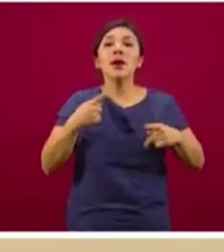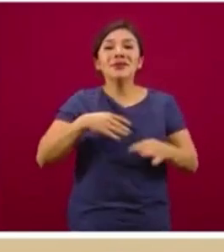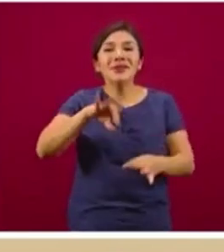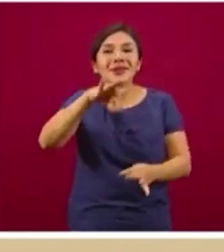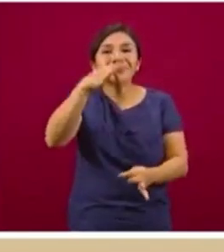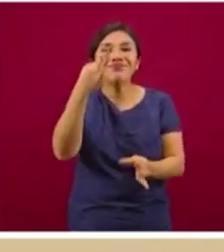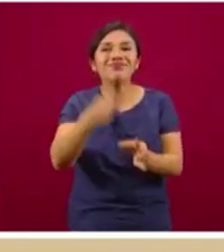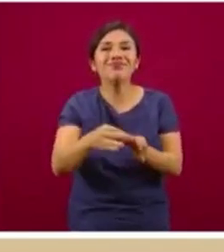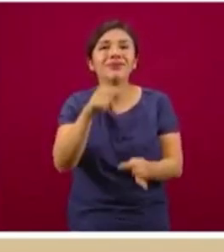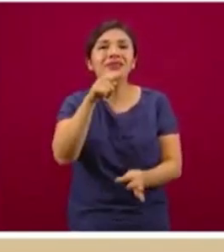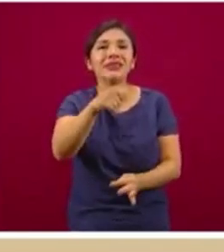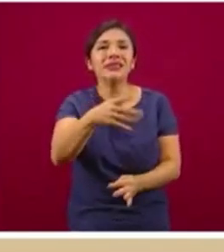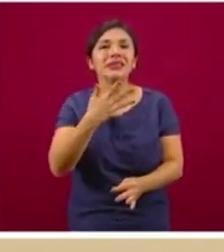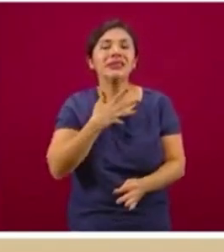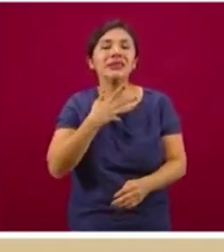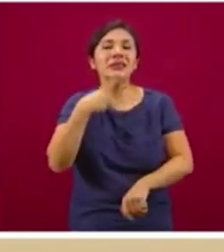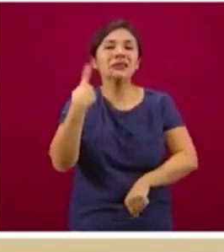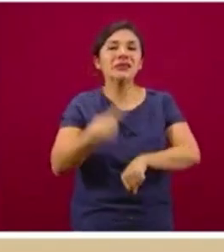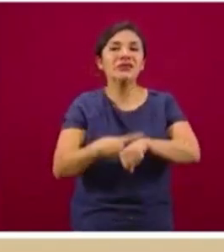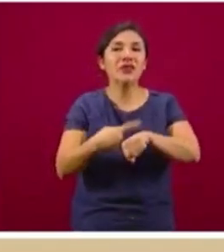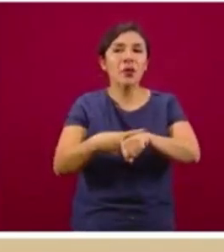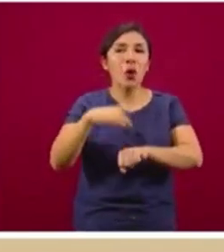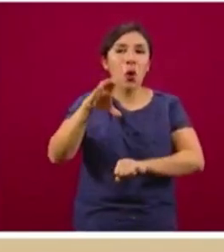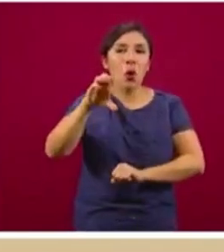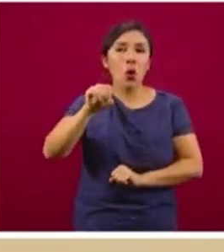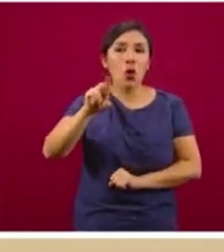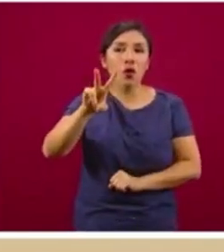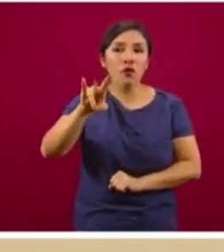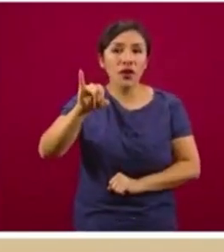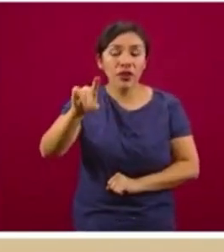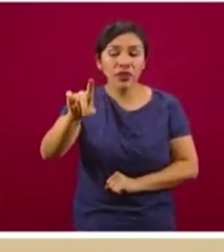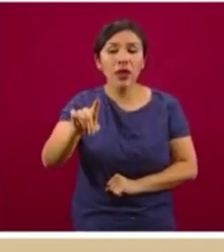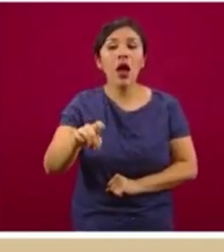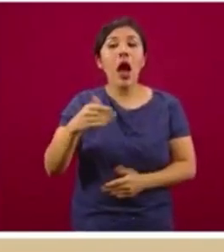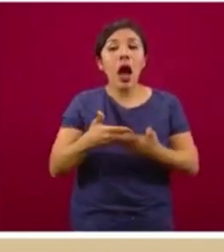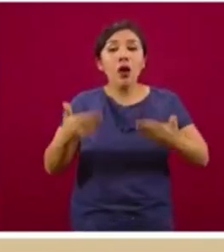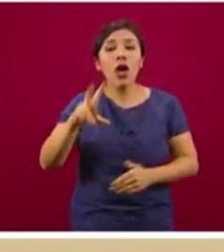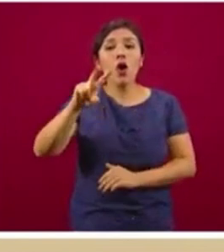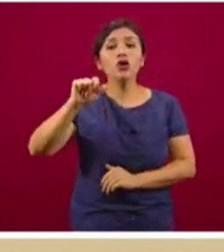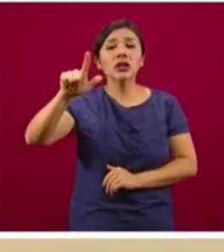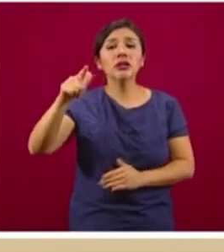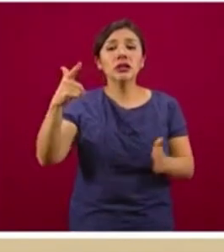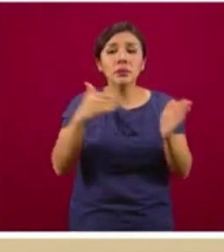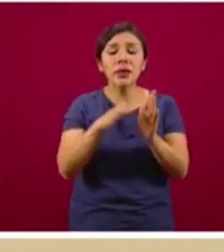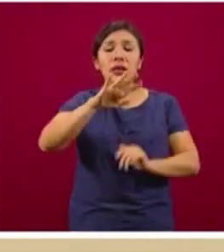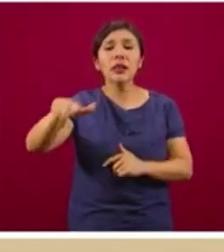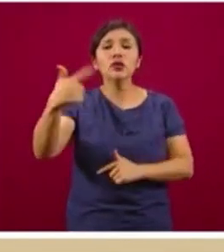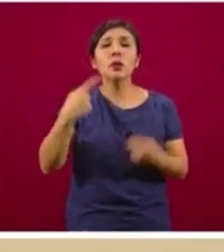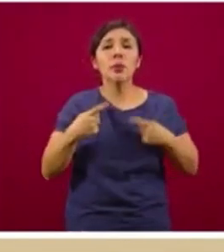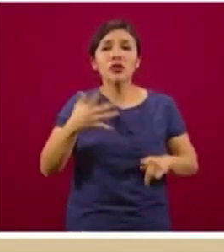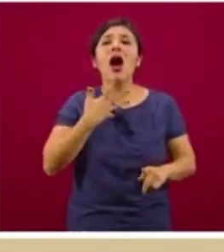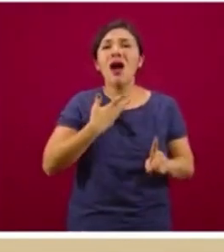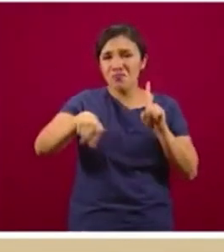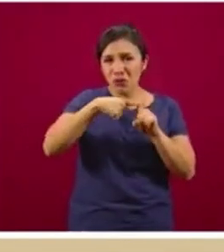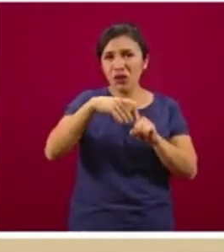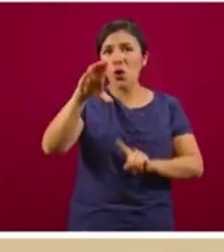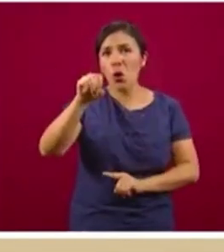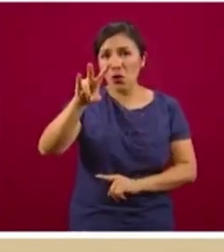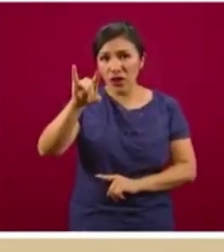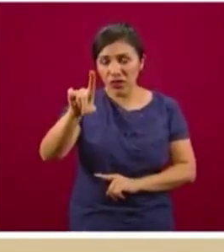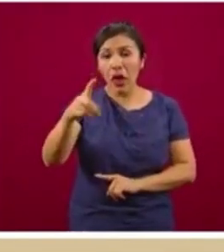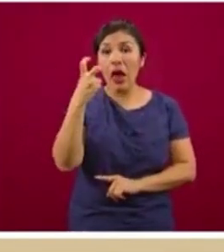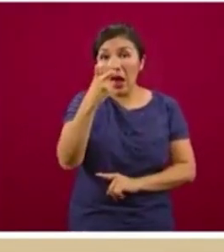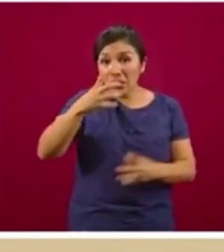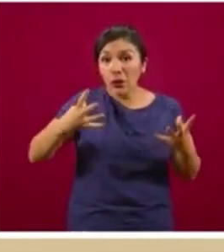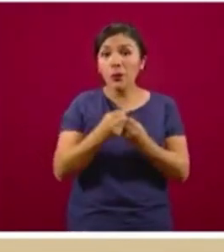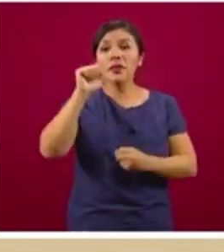87 mil 512 personas han sido confirmadas con kobe 2 de ellas 16 mil 486 lo han